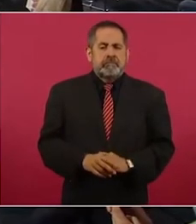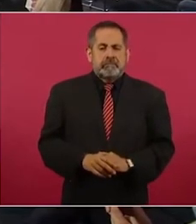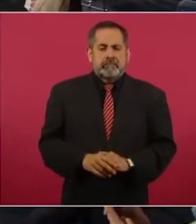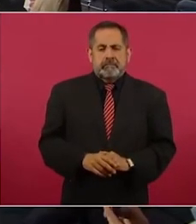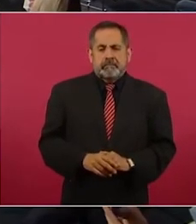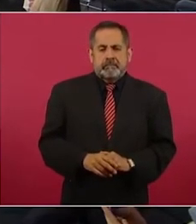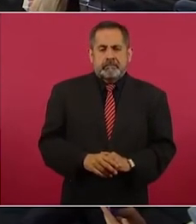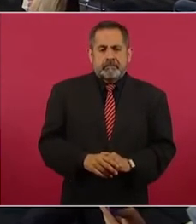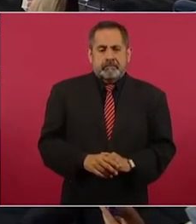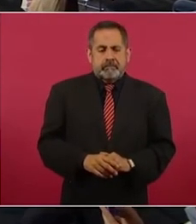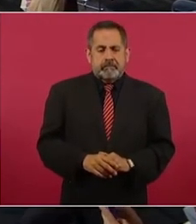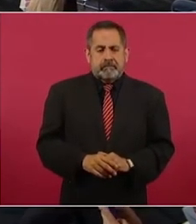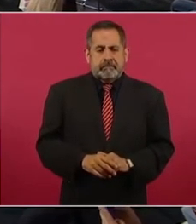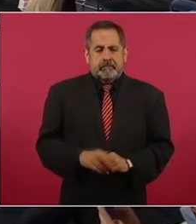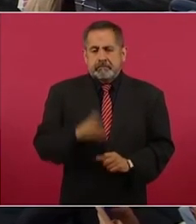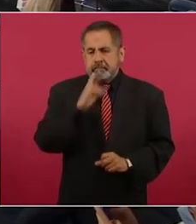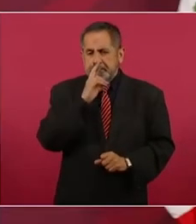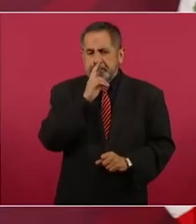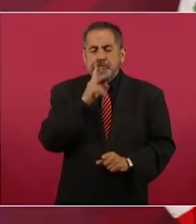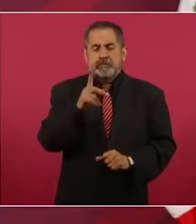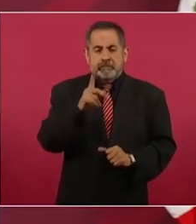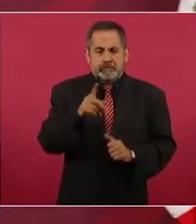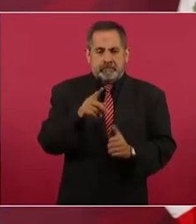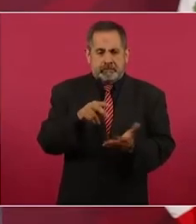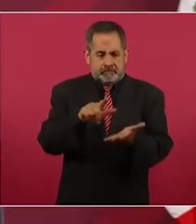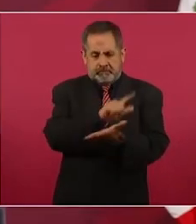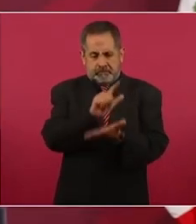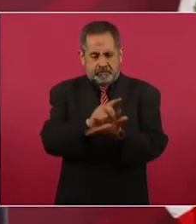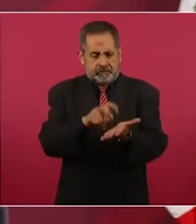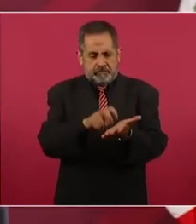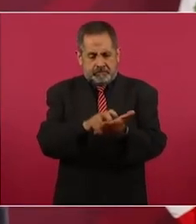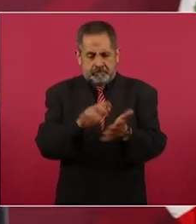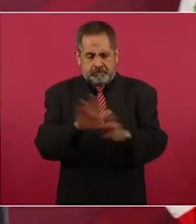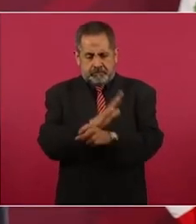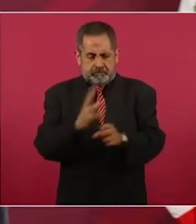que sea una reforma, alguna de las leyes